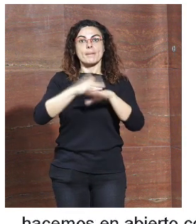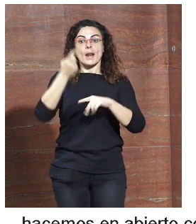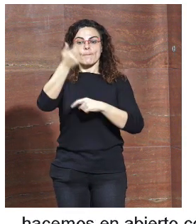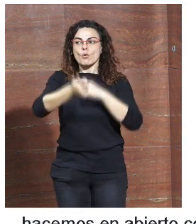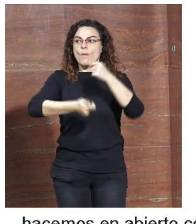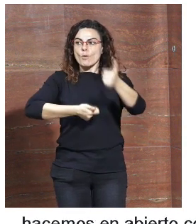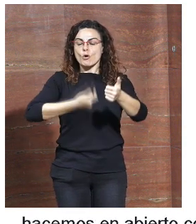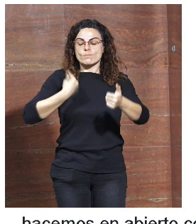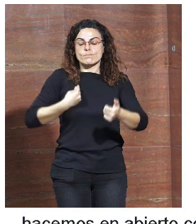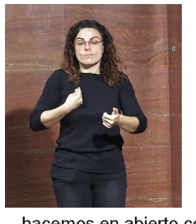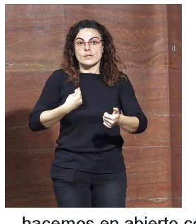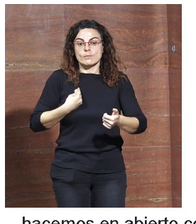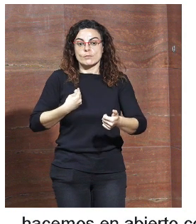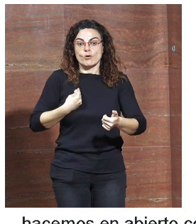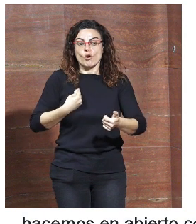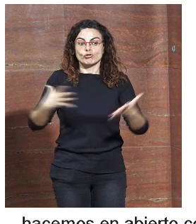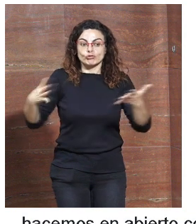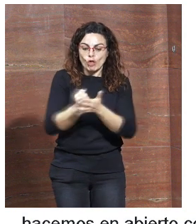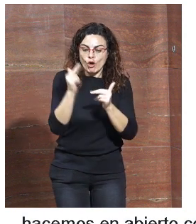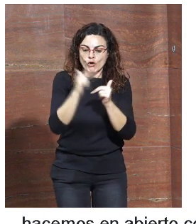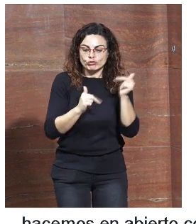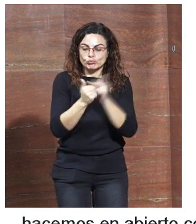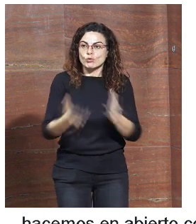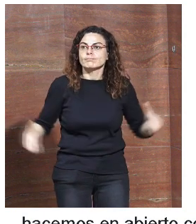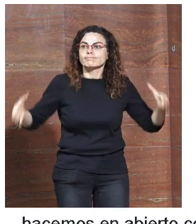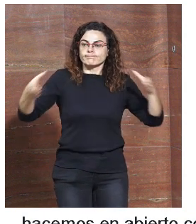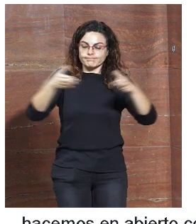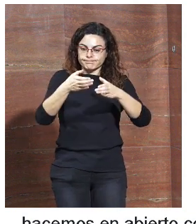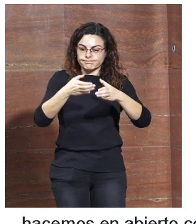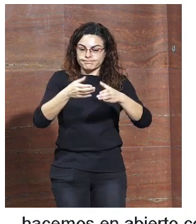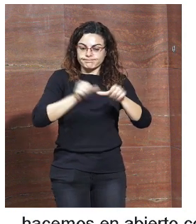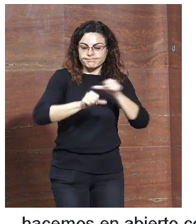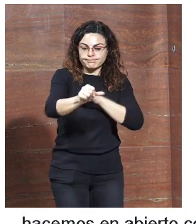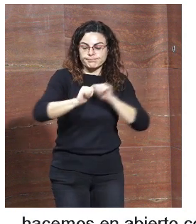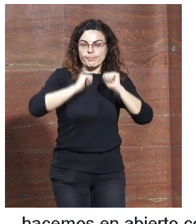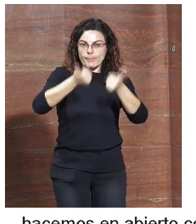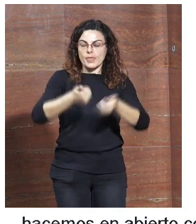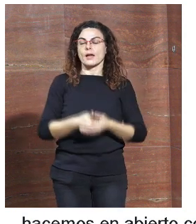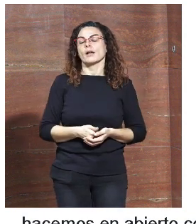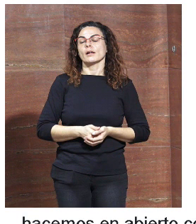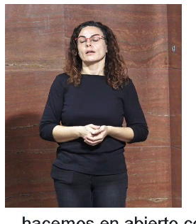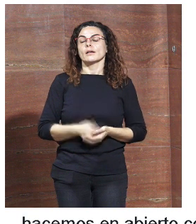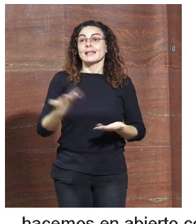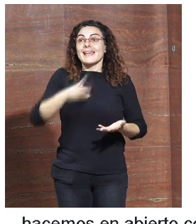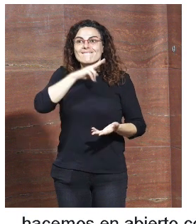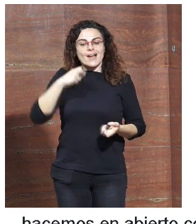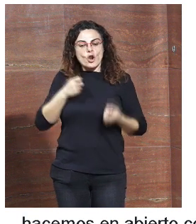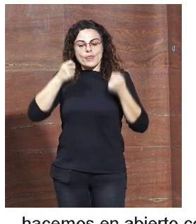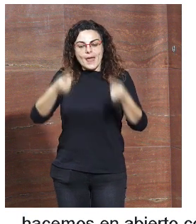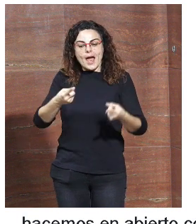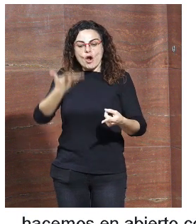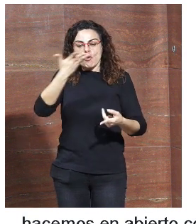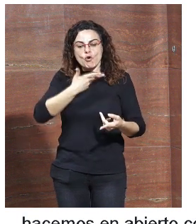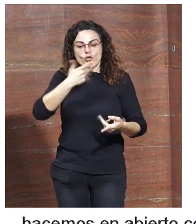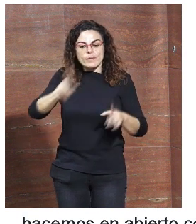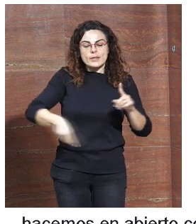construir esto que esté todo junto, ¿no? Y más allá de eso, era, bueno, ¿no?, de poner en valor los conocimientos